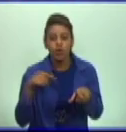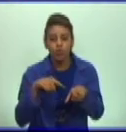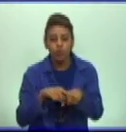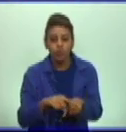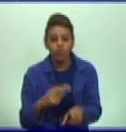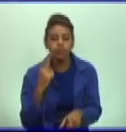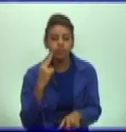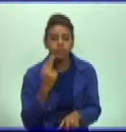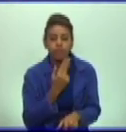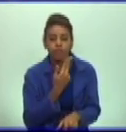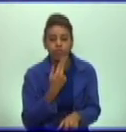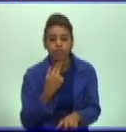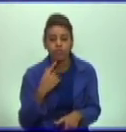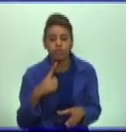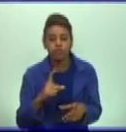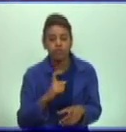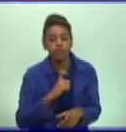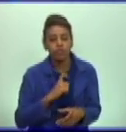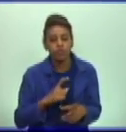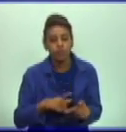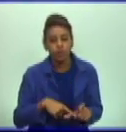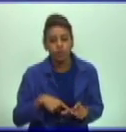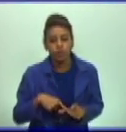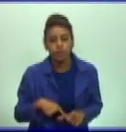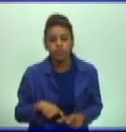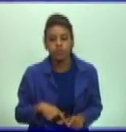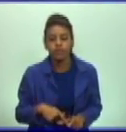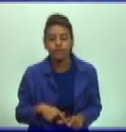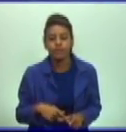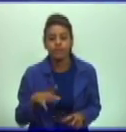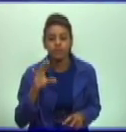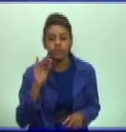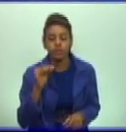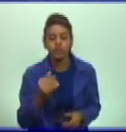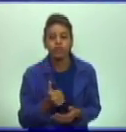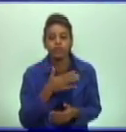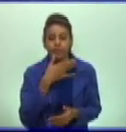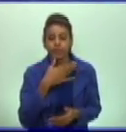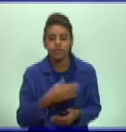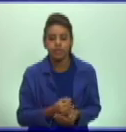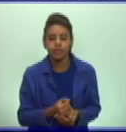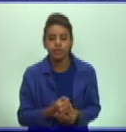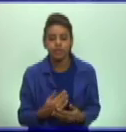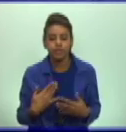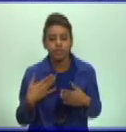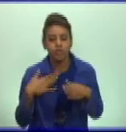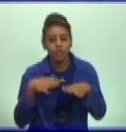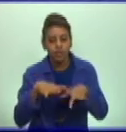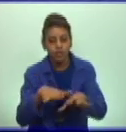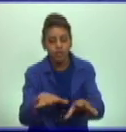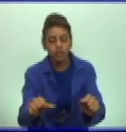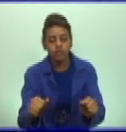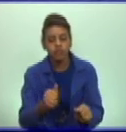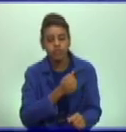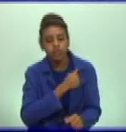el año 2002. Adelante, queridos jóvenes cubanos.